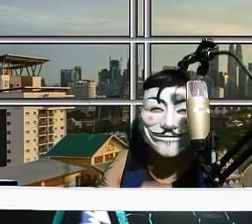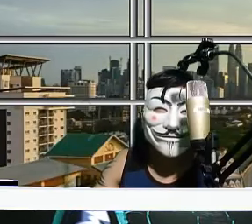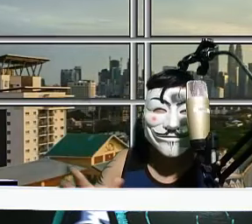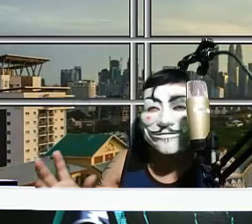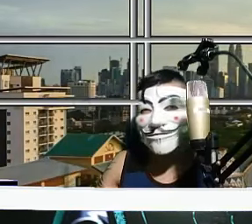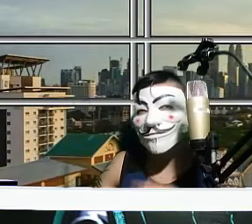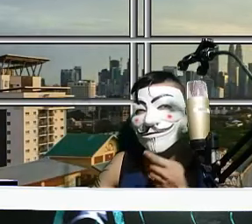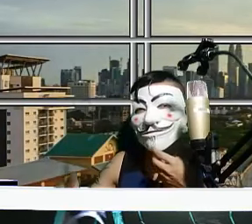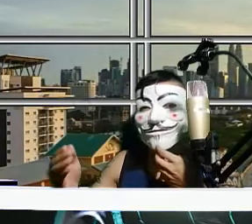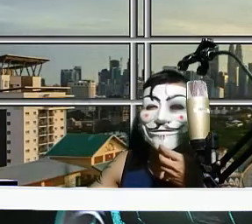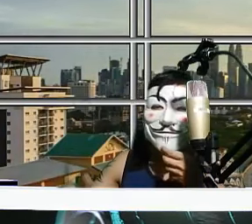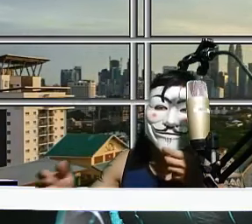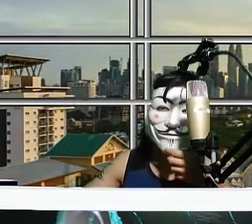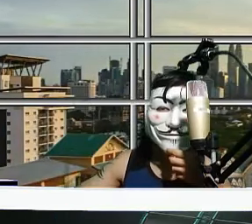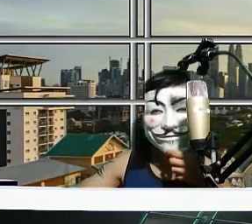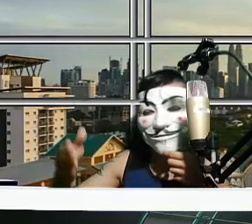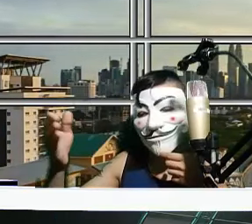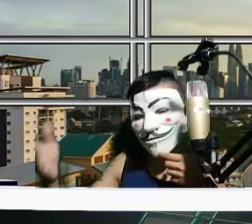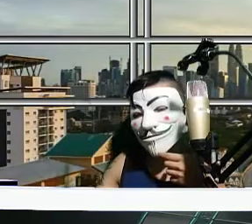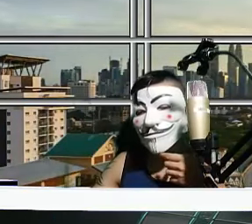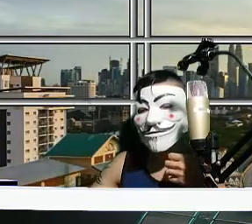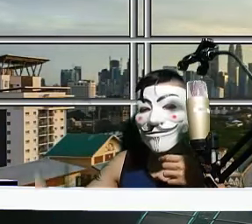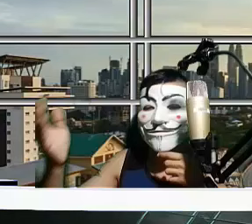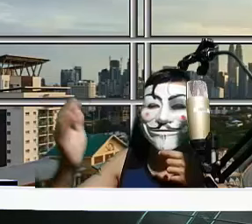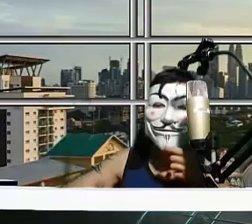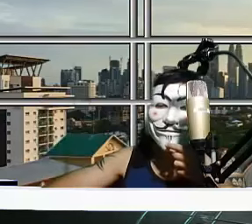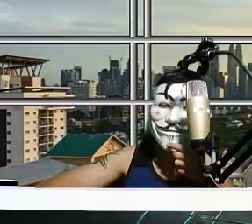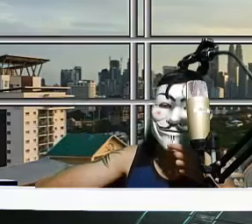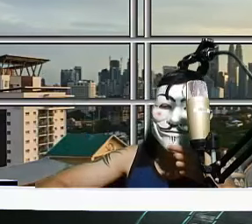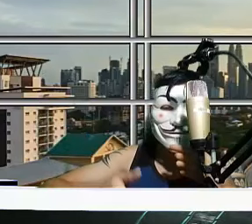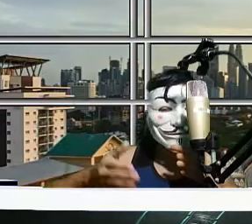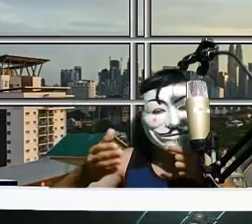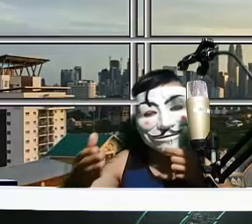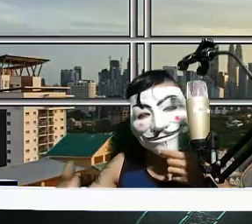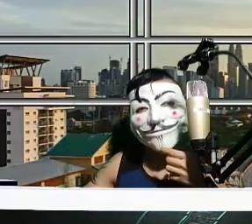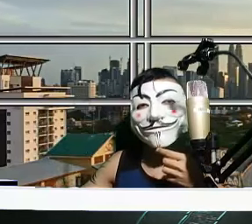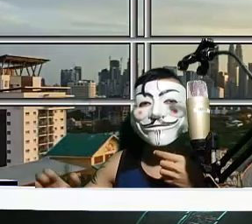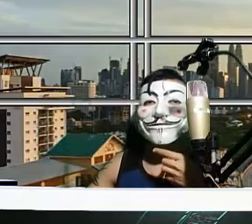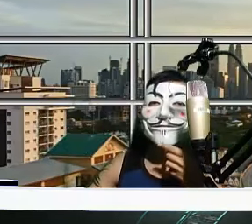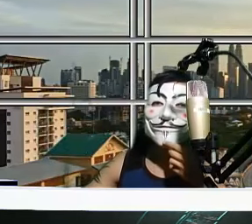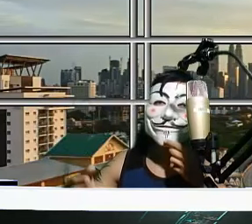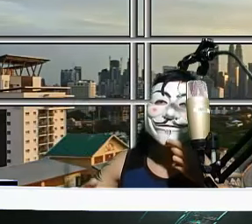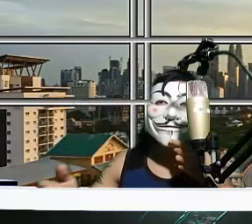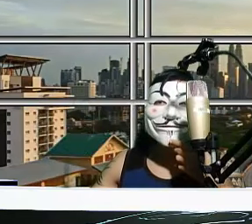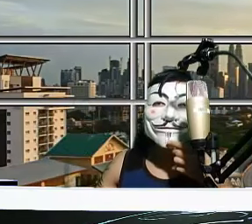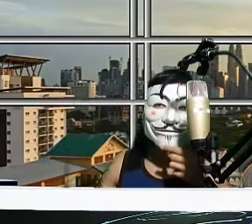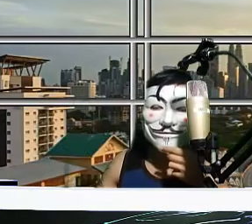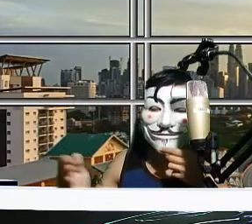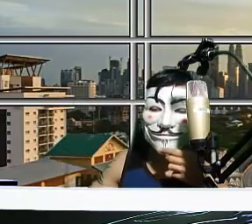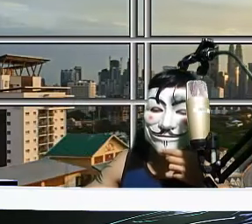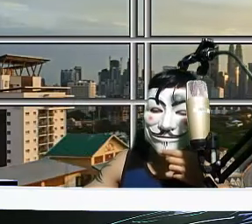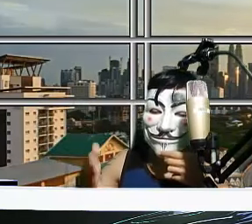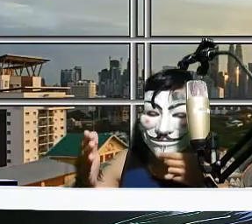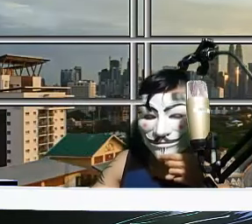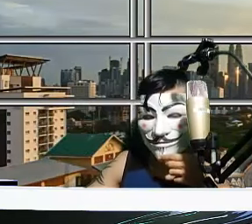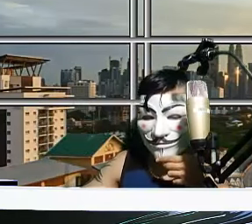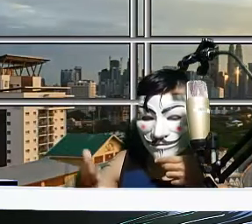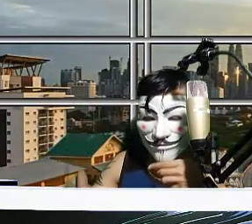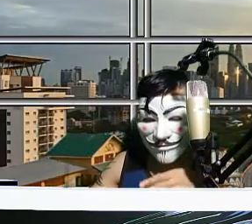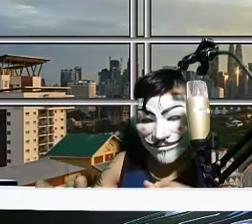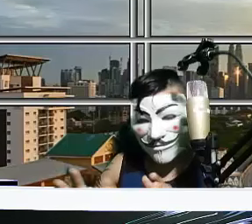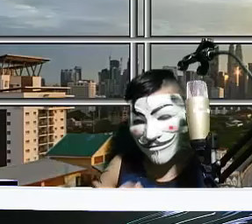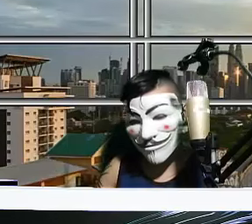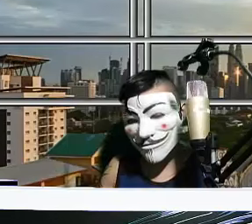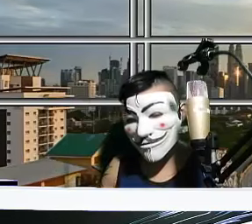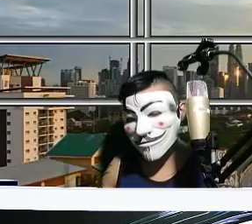que necesitan las personas $255 para sobrevivir el mes pero A mi criterio Este es un tema como les